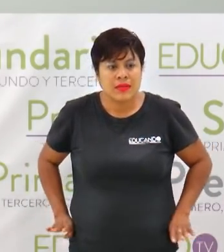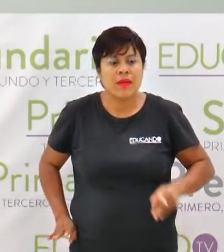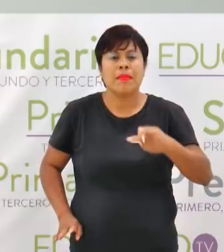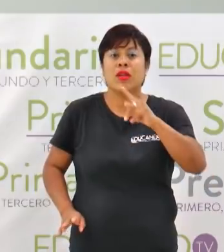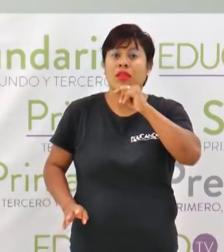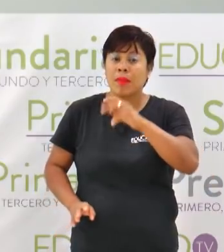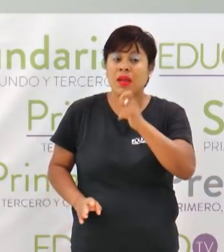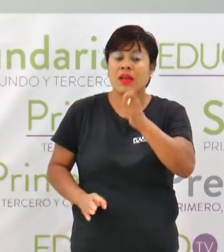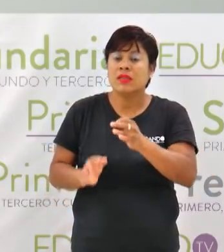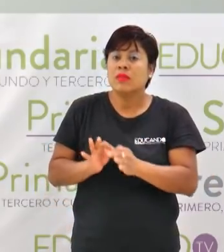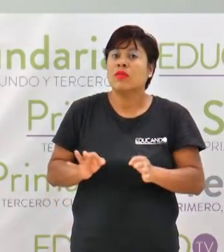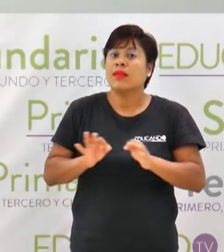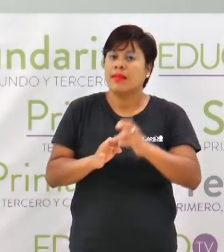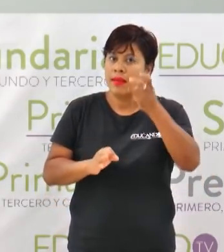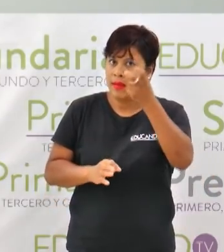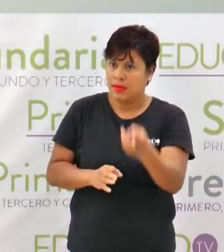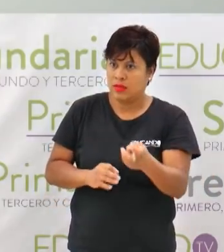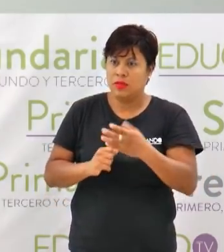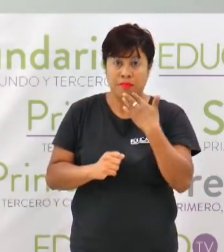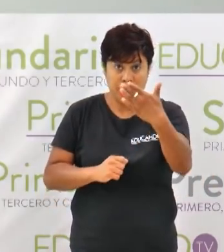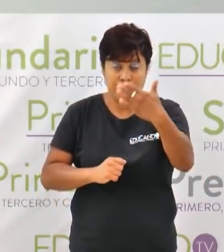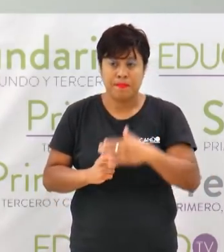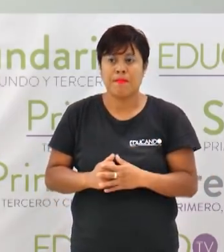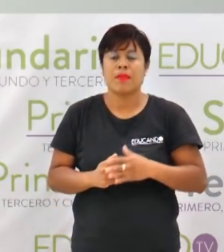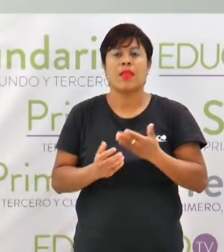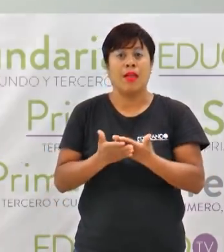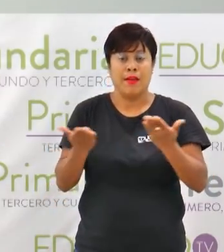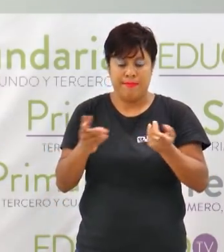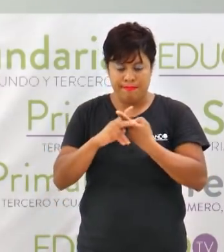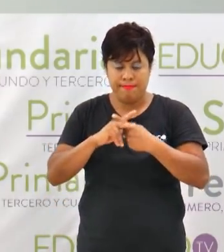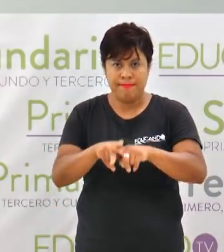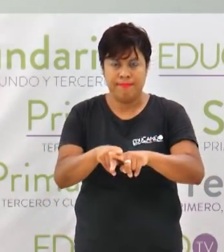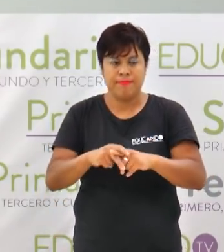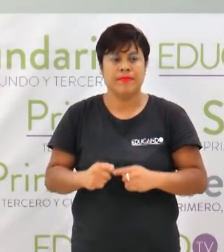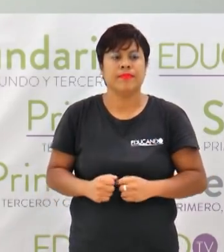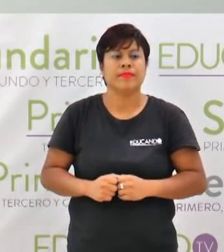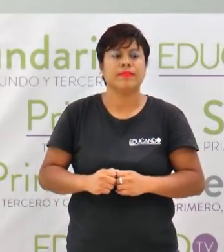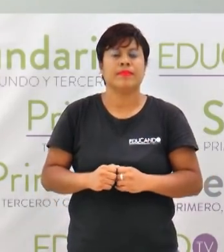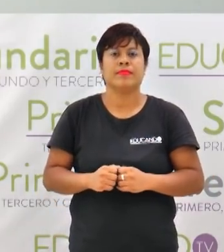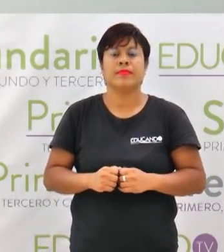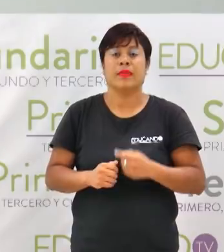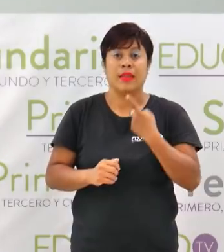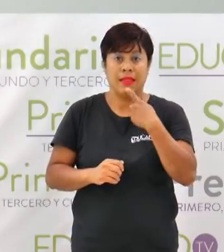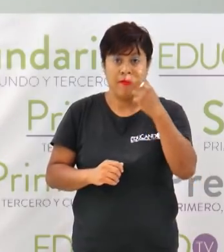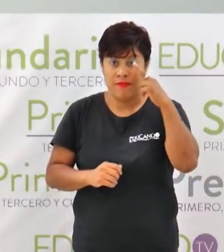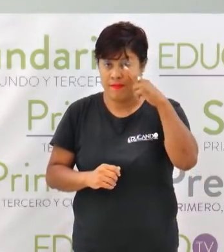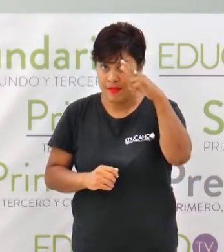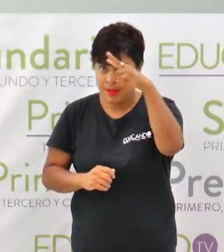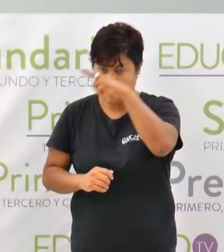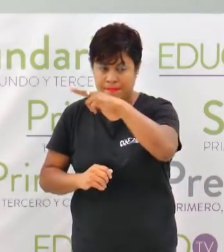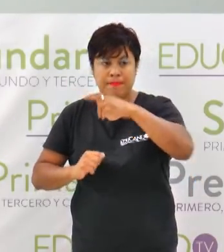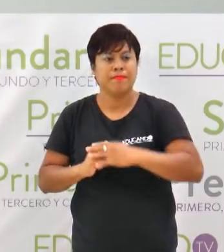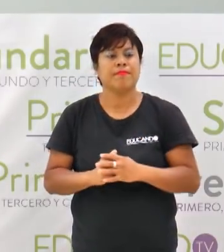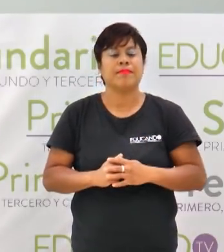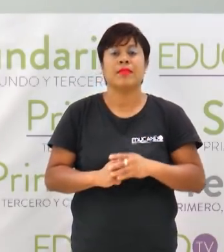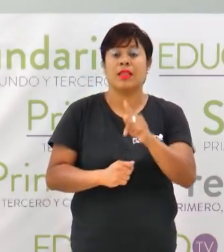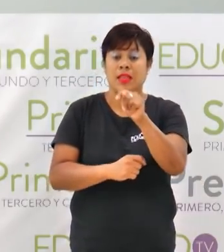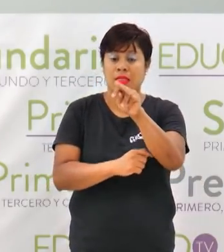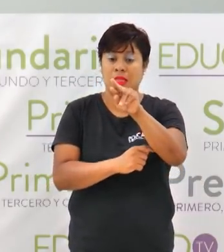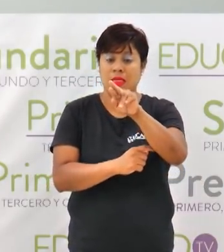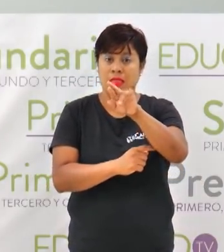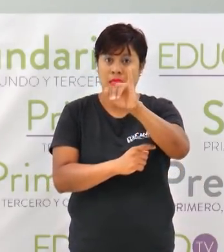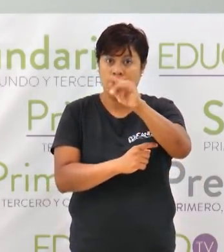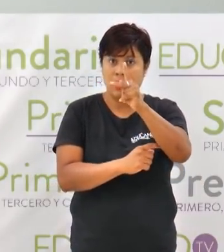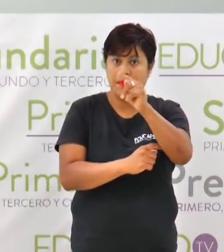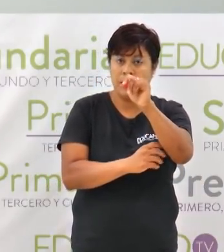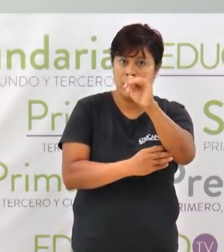la función de dicha herramienta. Bien, vamos a iniciar. Dice que los